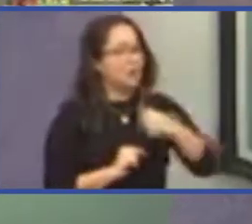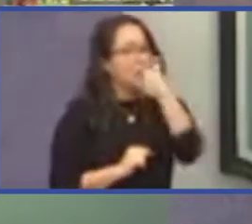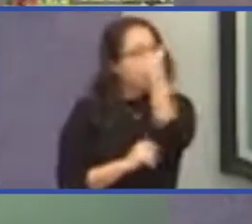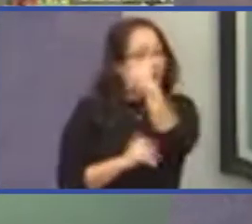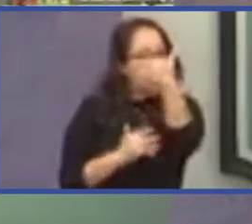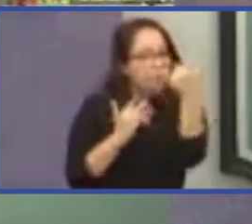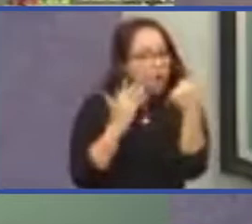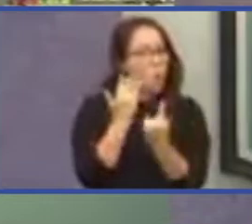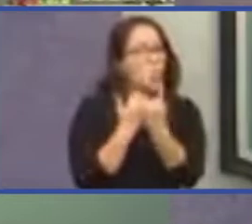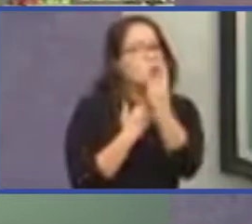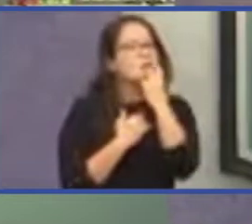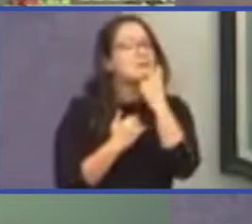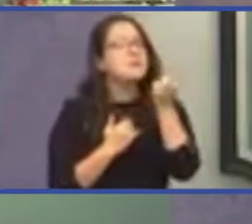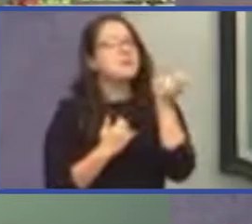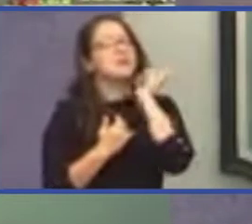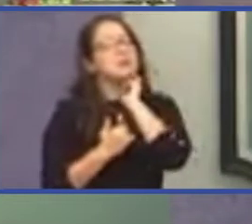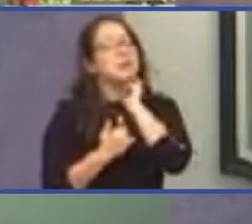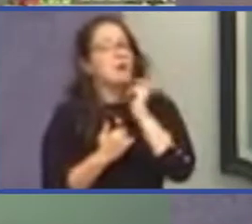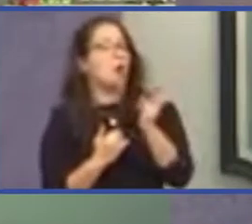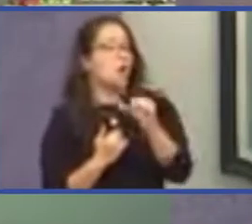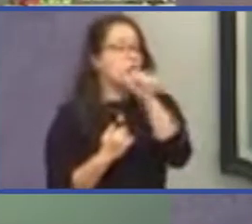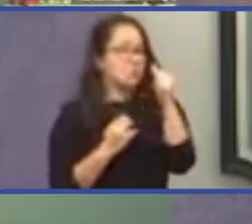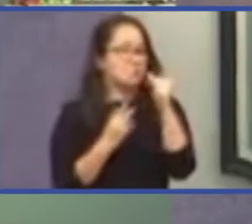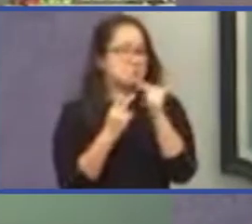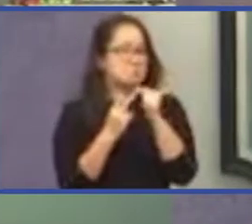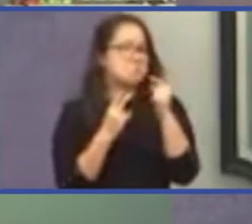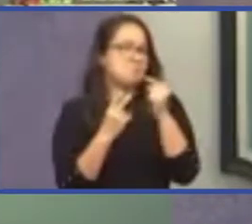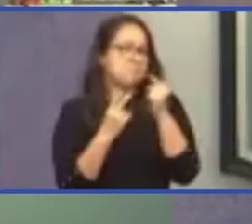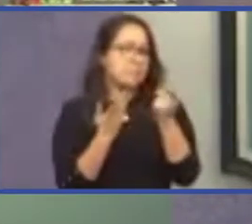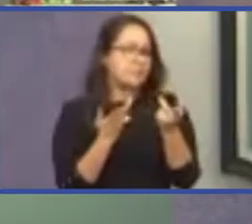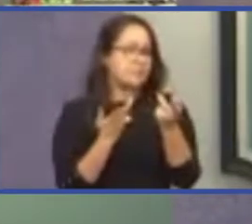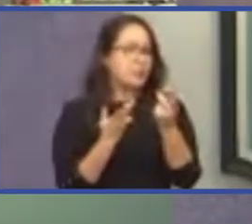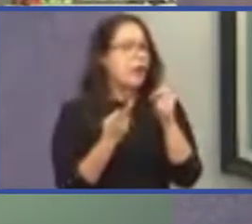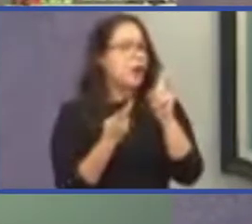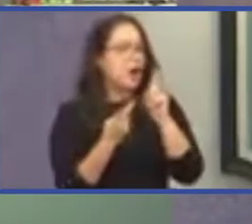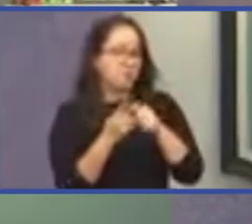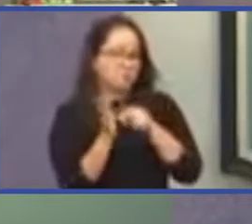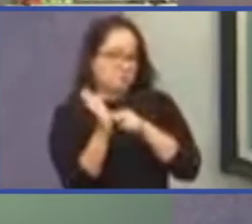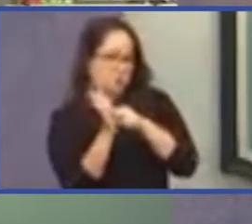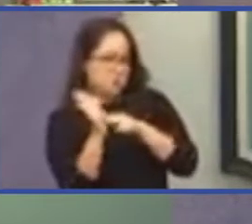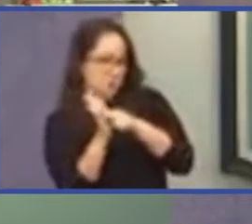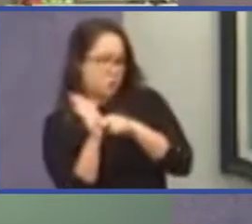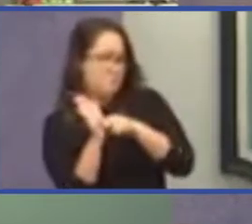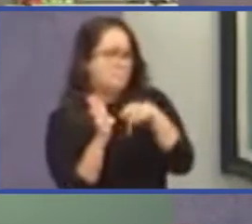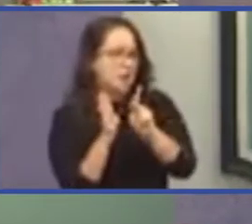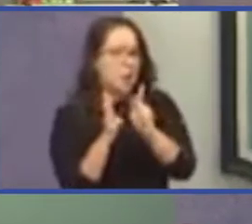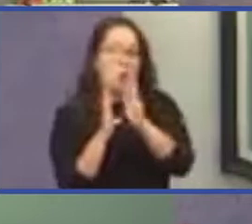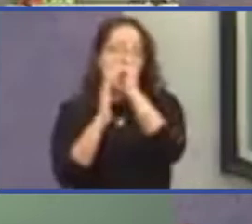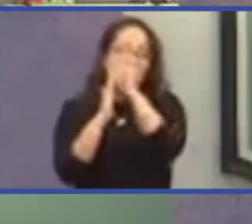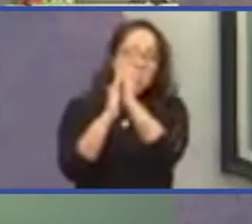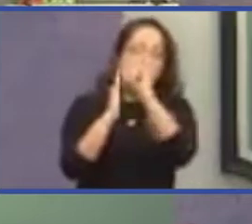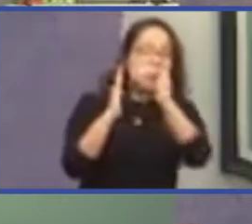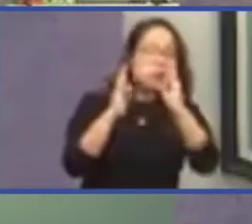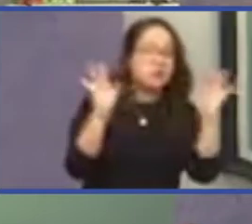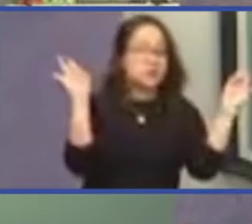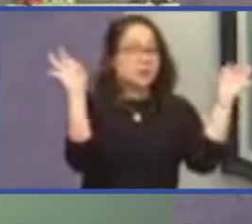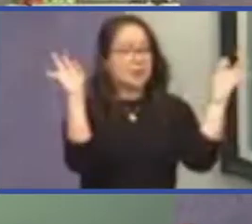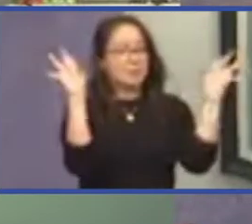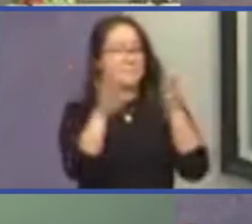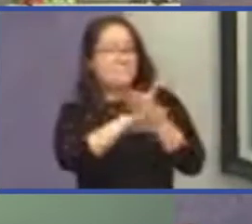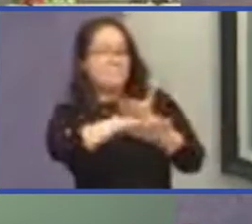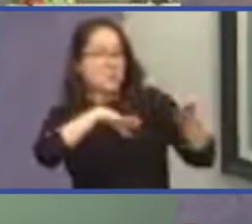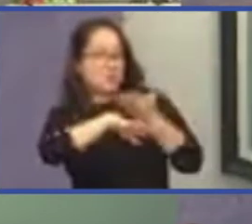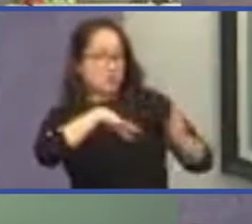murciélago o el espacio miren los murciélagos son negros pero entre los murciélagos hay ángeles que son blancos